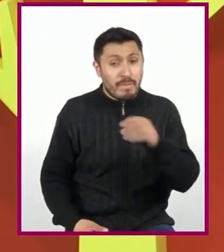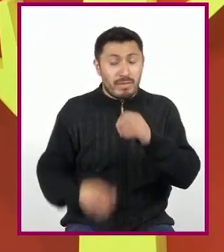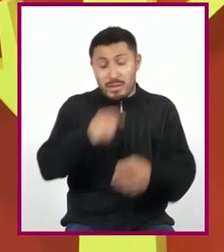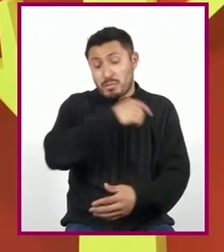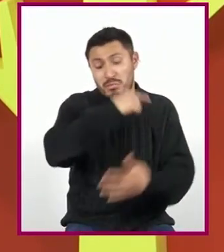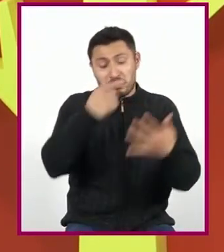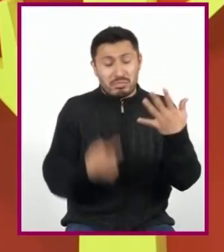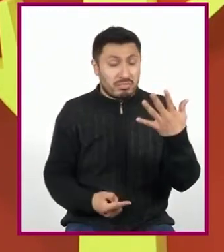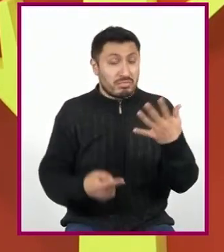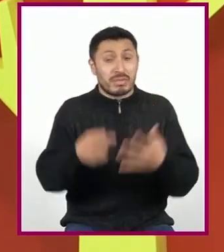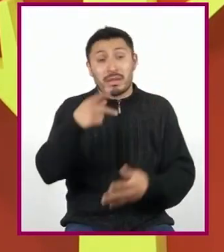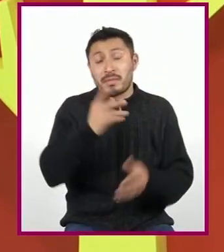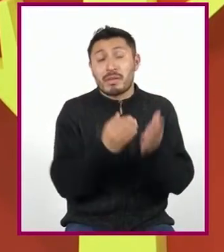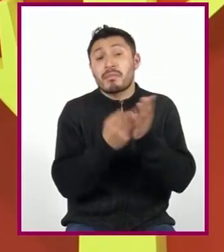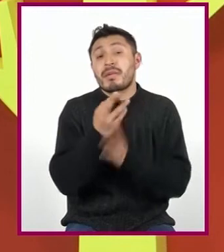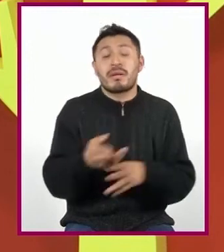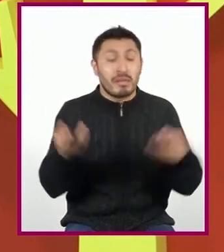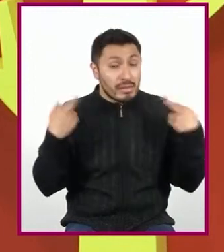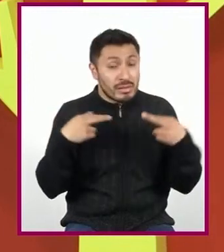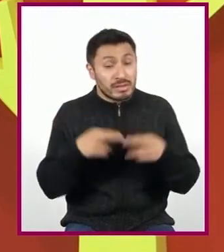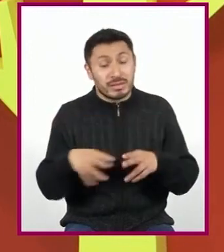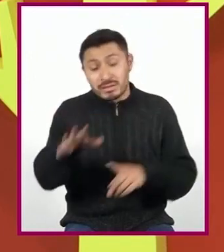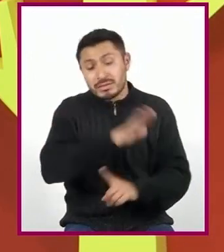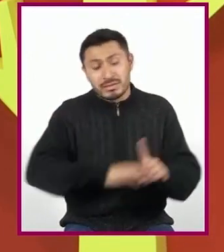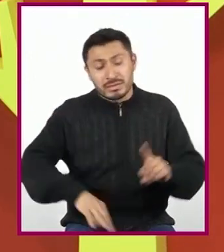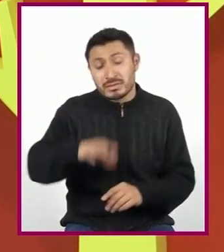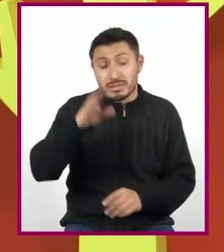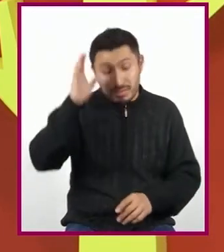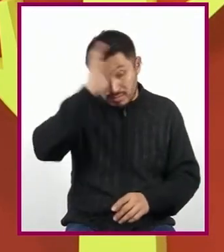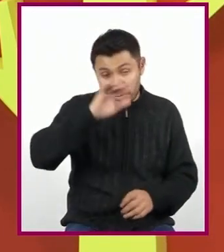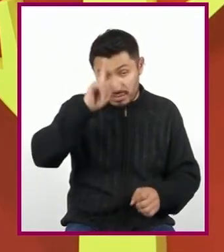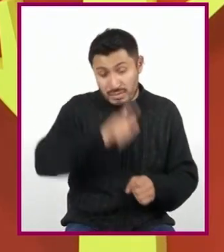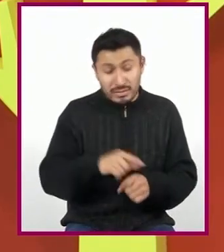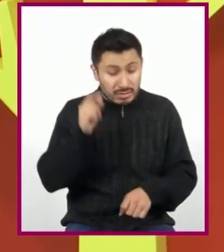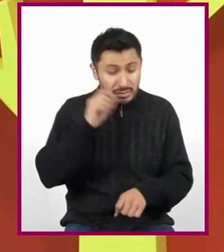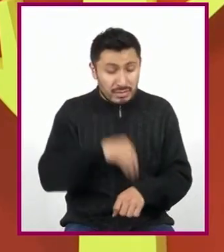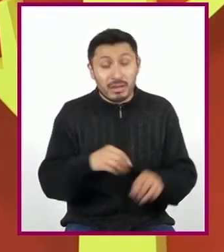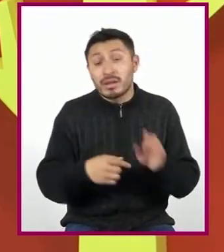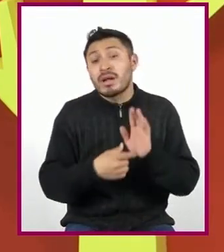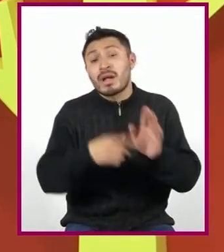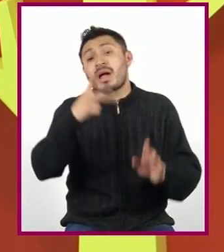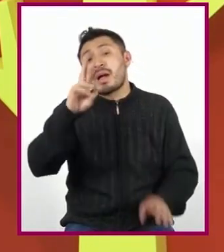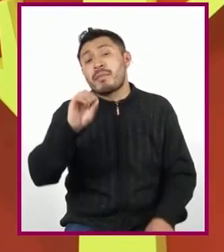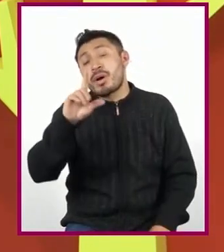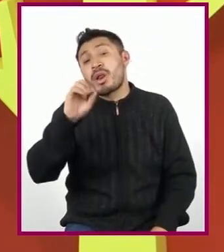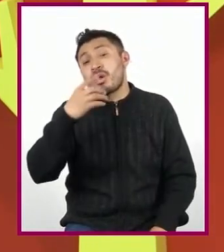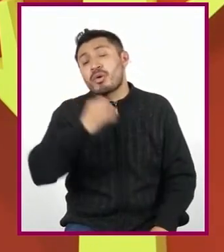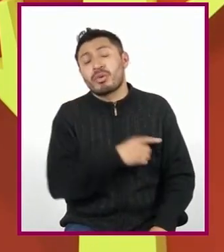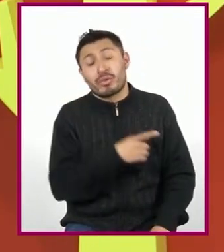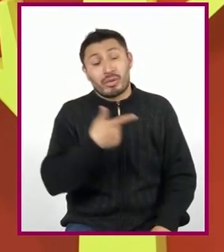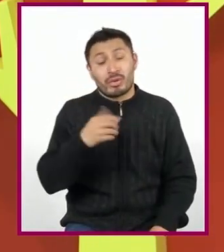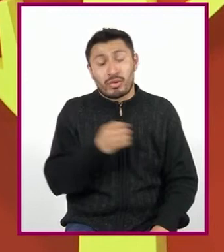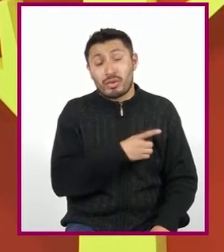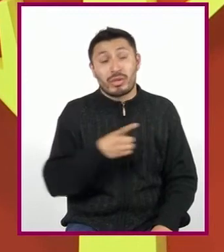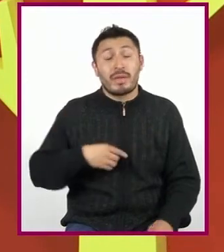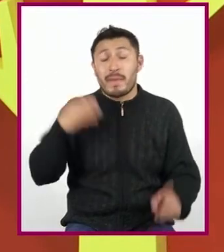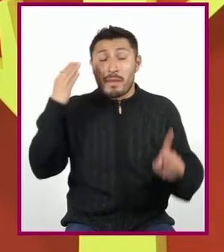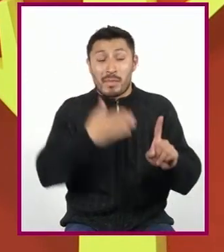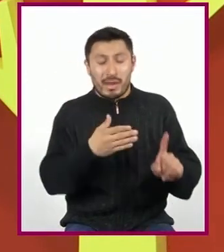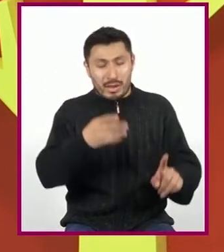moldear a su gusto. El prólogo permite orientar al lector o sirve para que el escritor brinde algunos detalles sobre